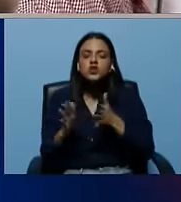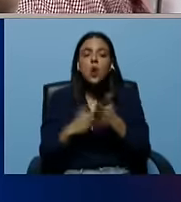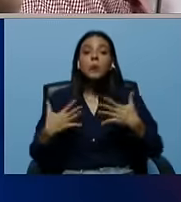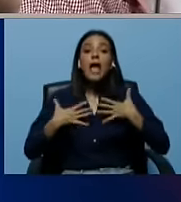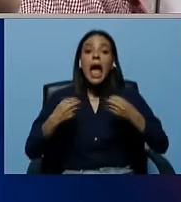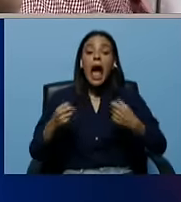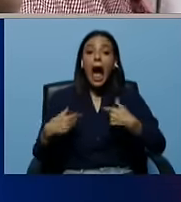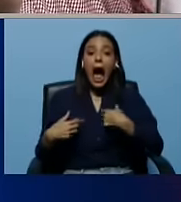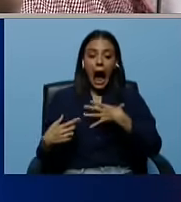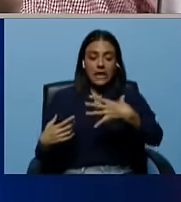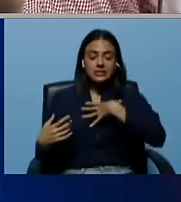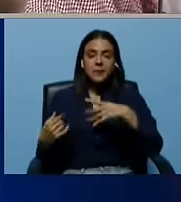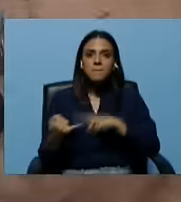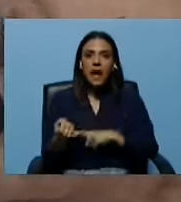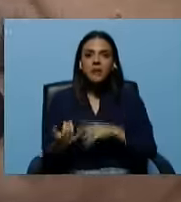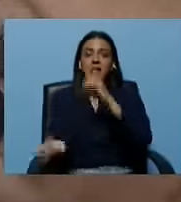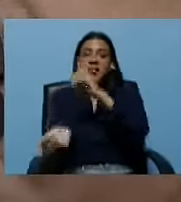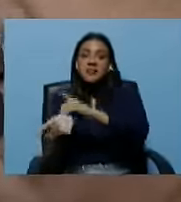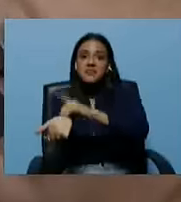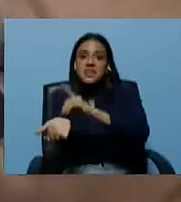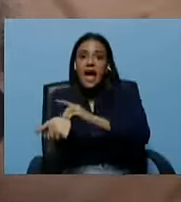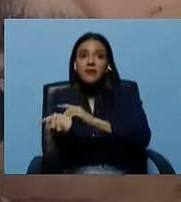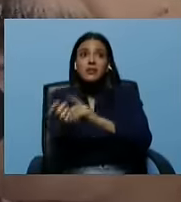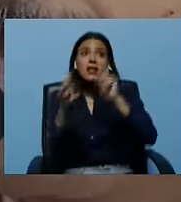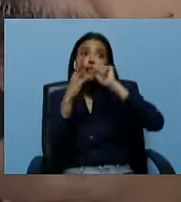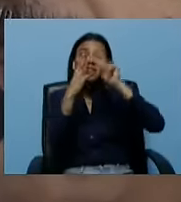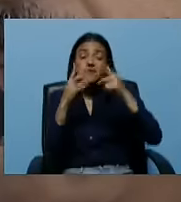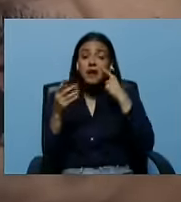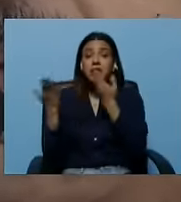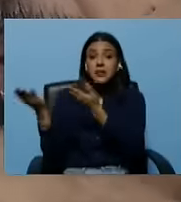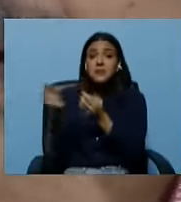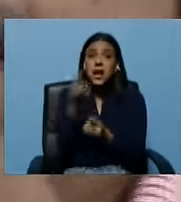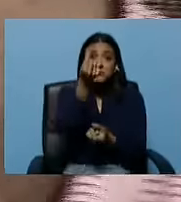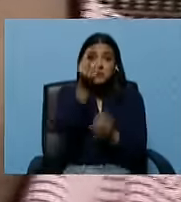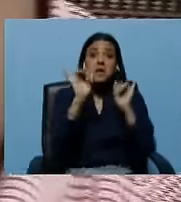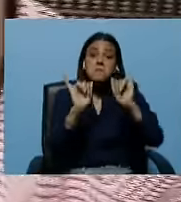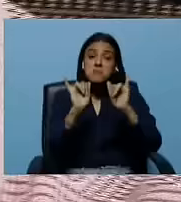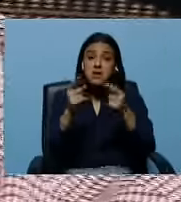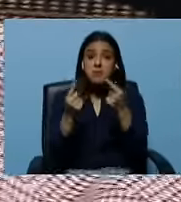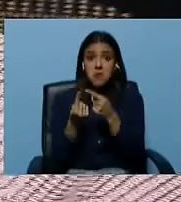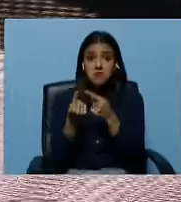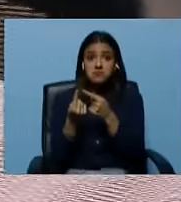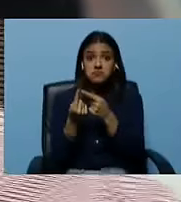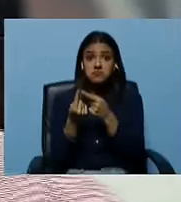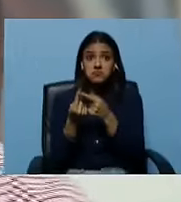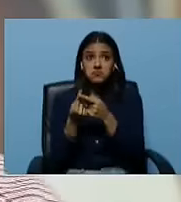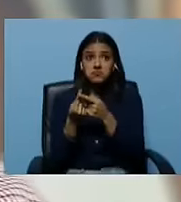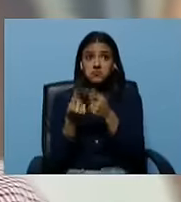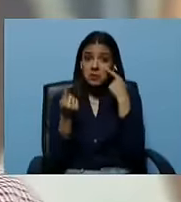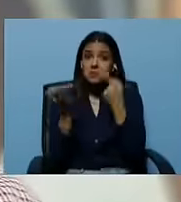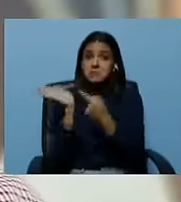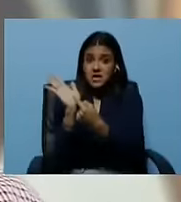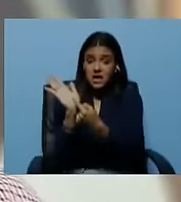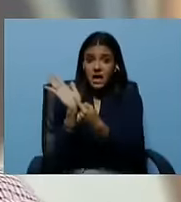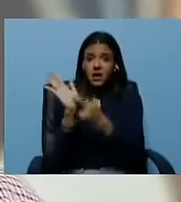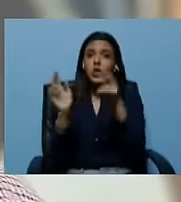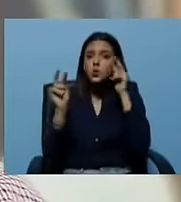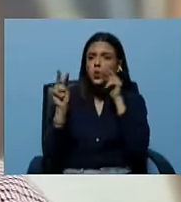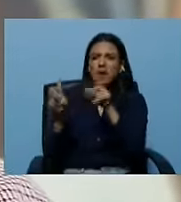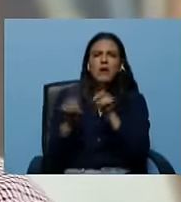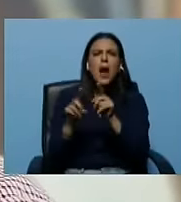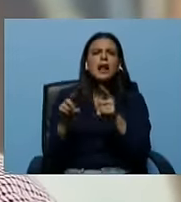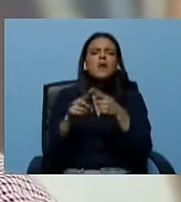la diabetes y mil cosas más. Y así, como ustedes la ven como una